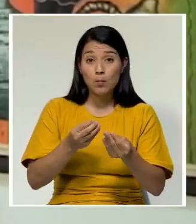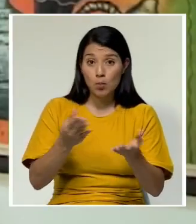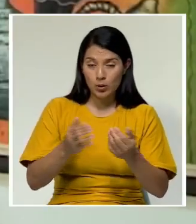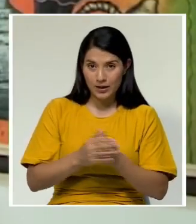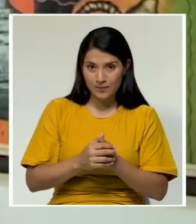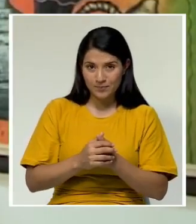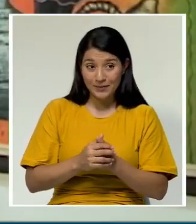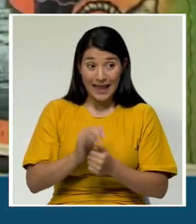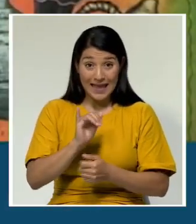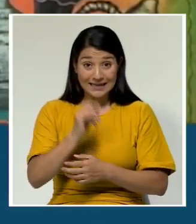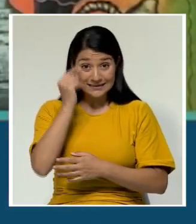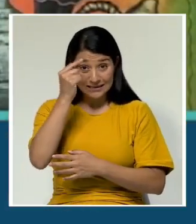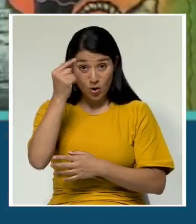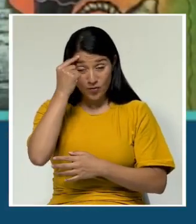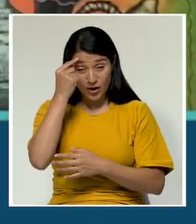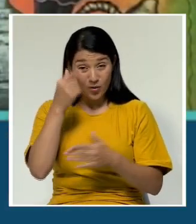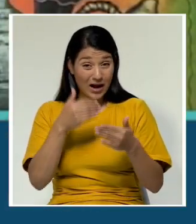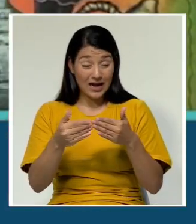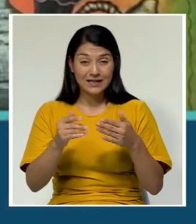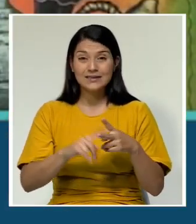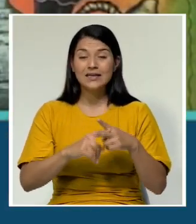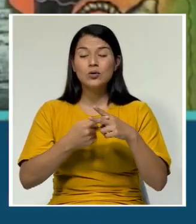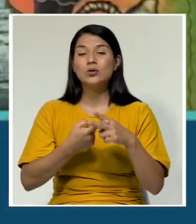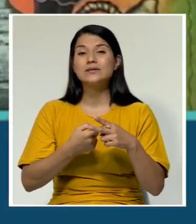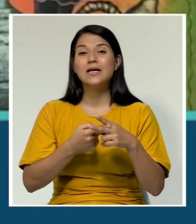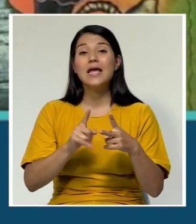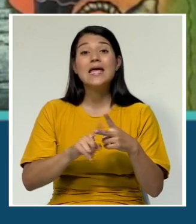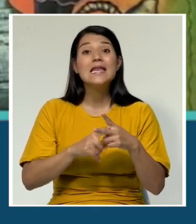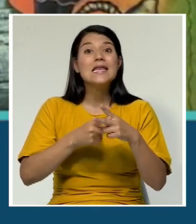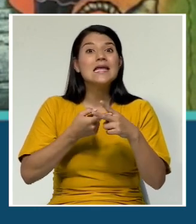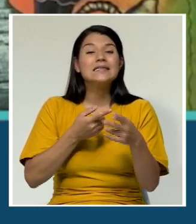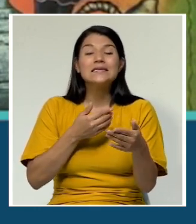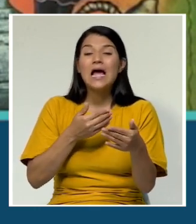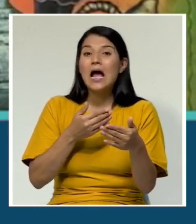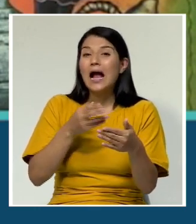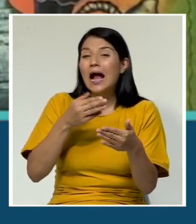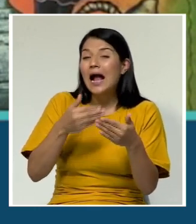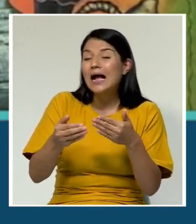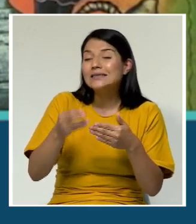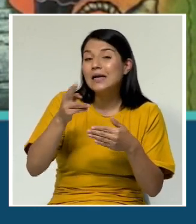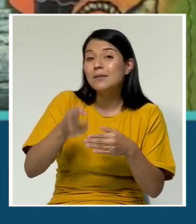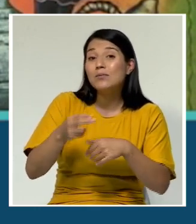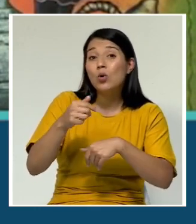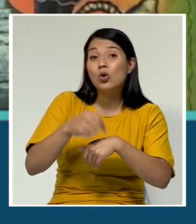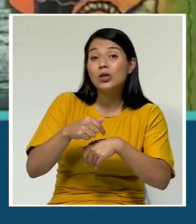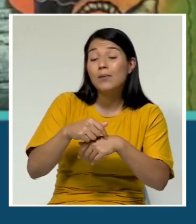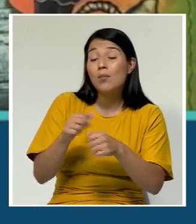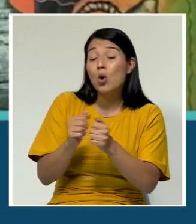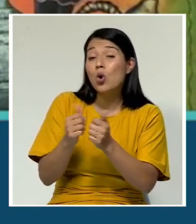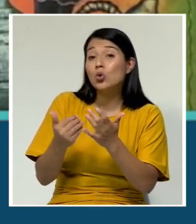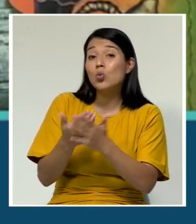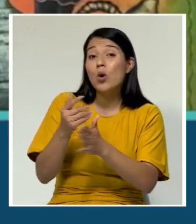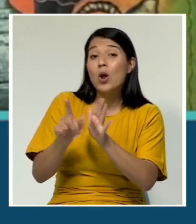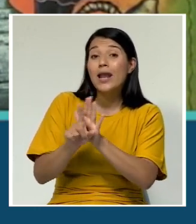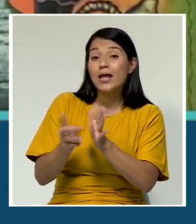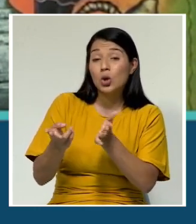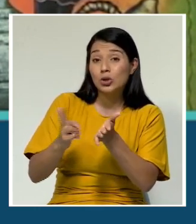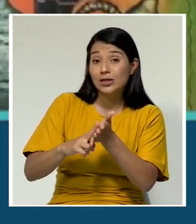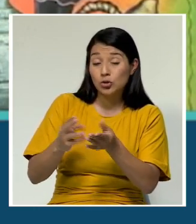se aproxima el turno del nuevo gobierno para hacer frente al tema de infraestructura y obra pública en el país, con el reto de recuperar